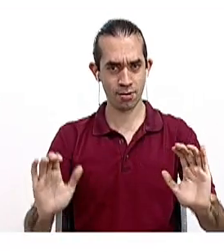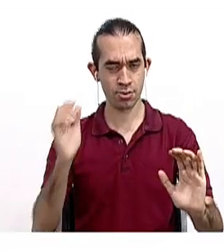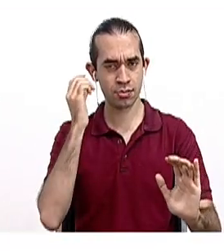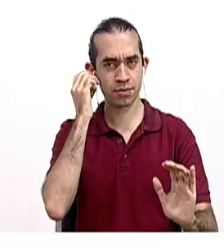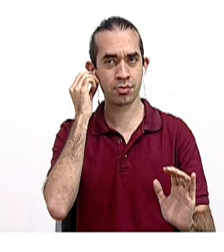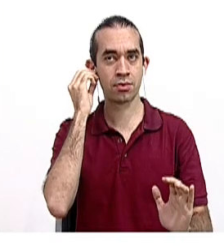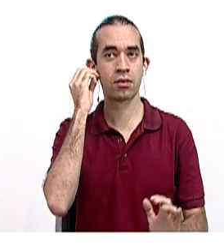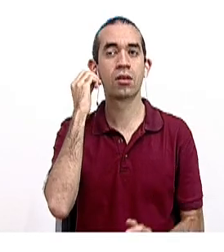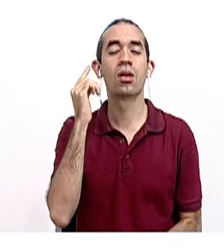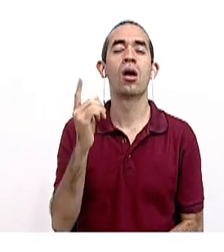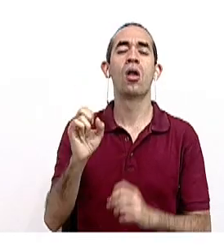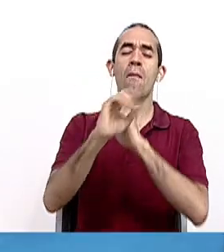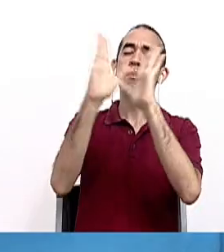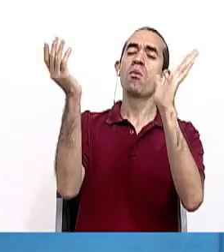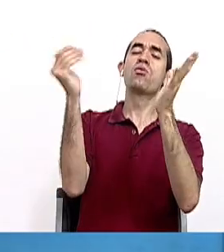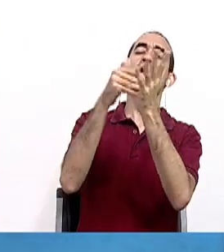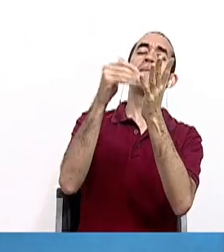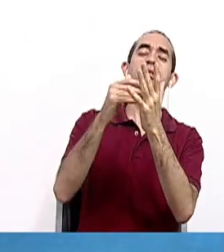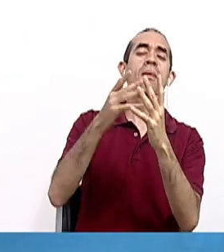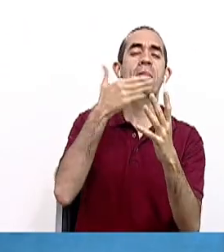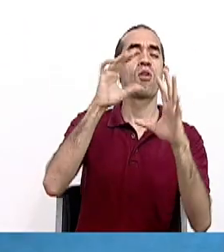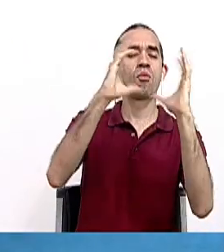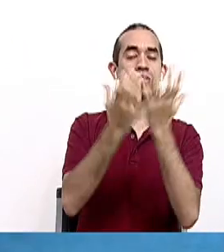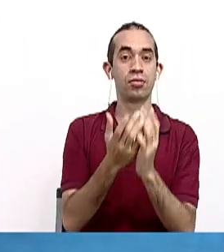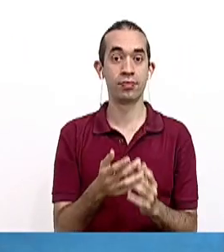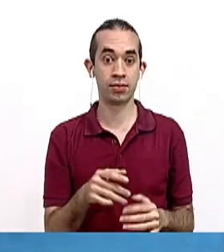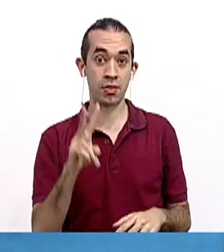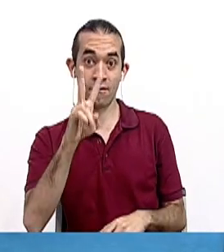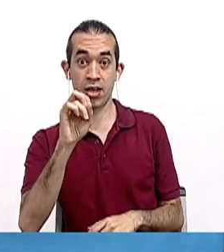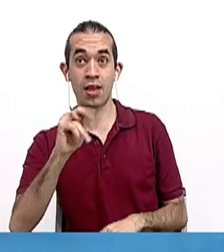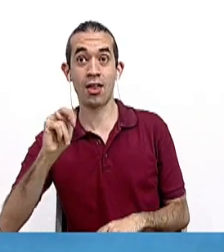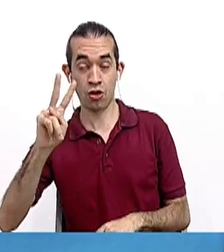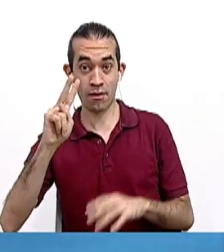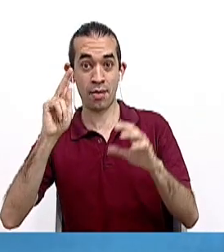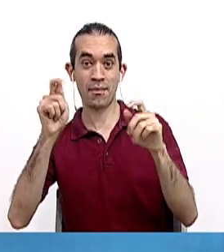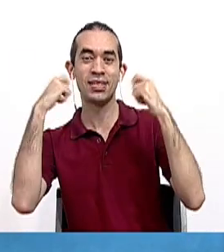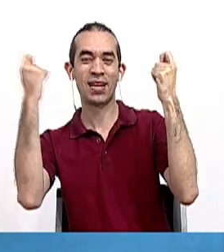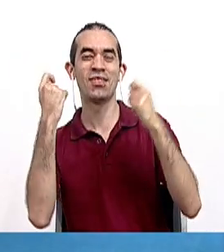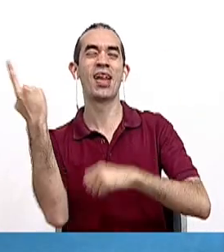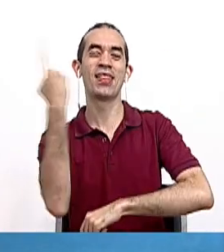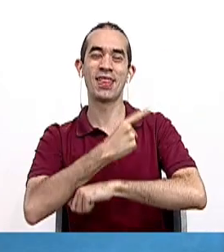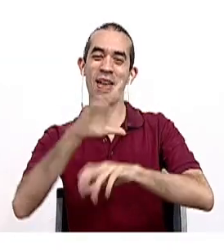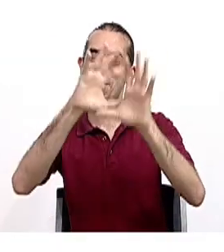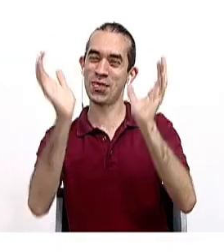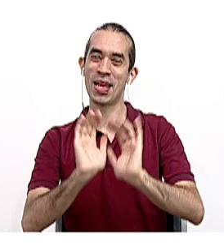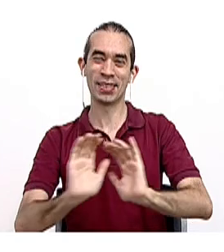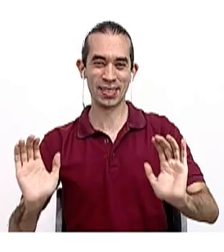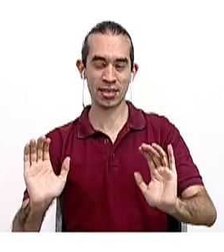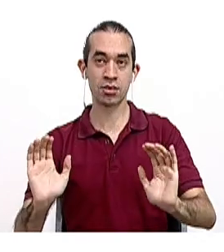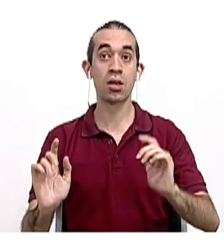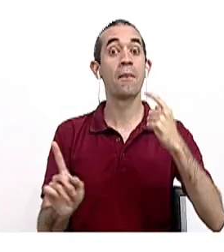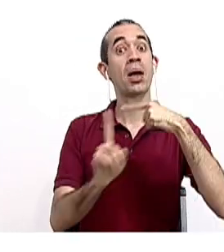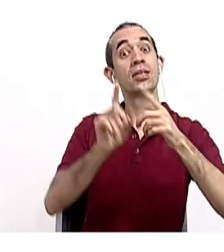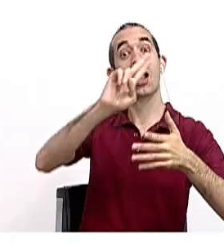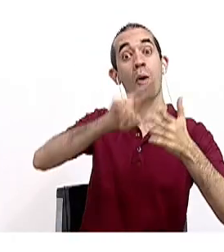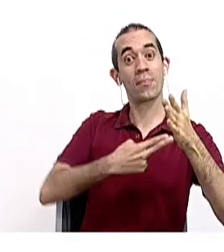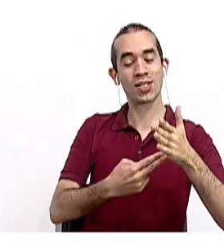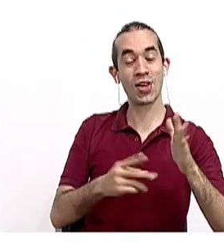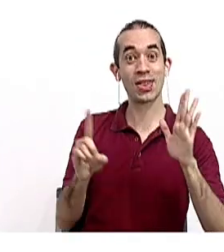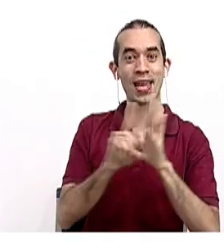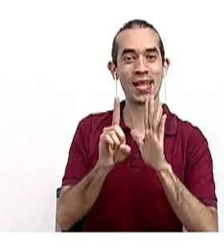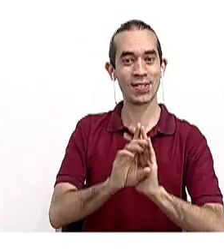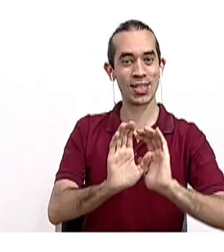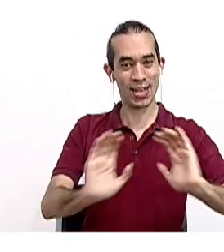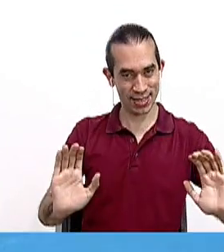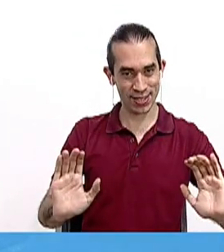niñas. Reimaginemos un mundo mejor. Celebremos este 20 de noviembre, Día Mundial de los Niños, Y de la Convención sobre los Derechos